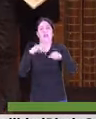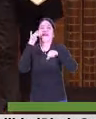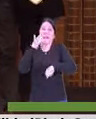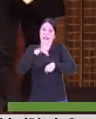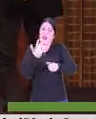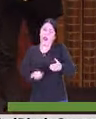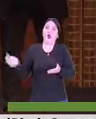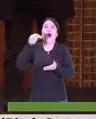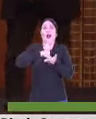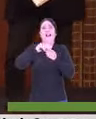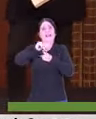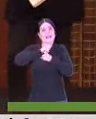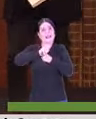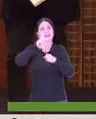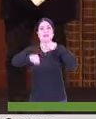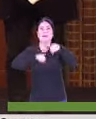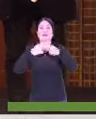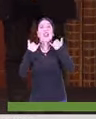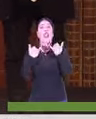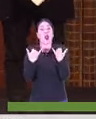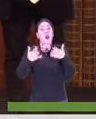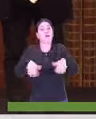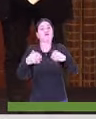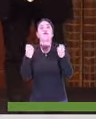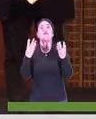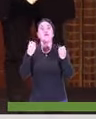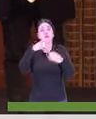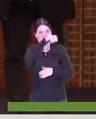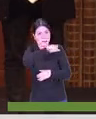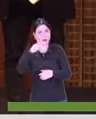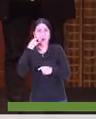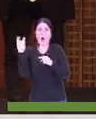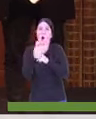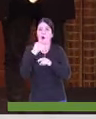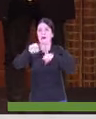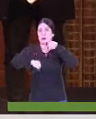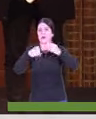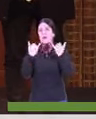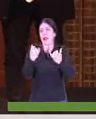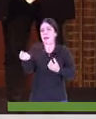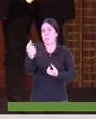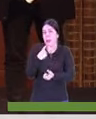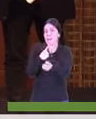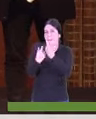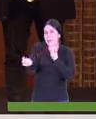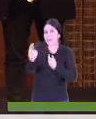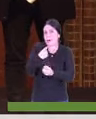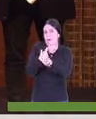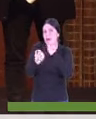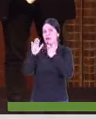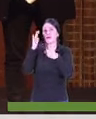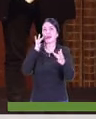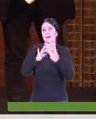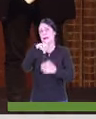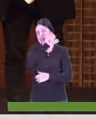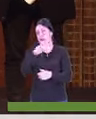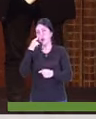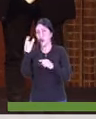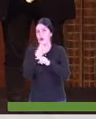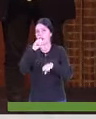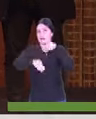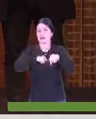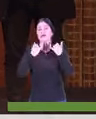muchos bogotanos se animan a moverse en bici y tenemos también algunas preguntas de los ciudadanos que se movilizan en bici para usted, secretario,